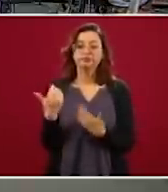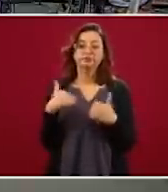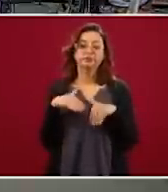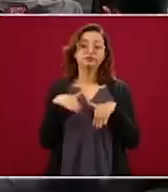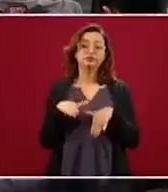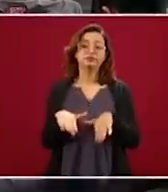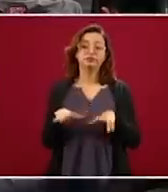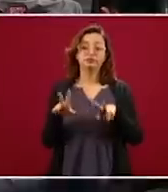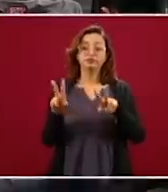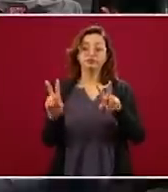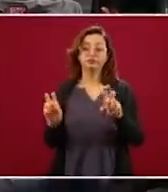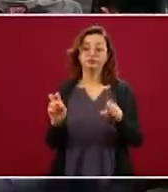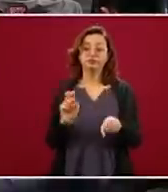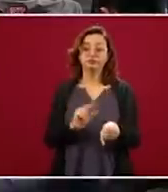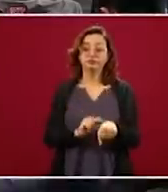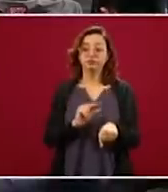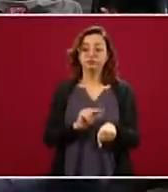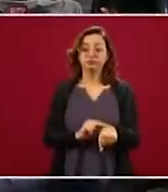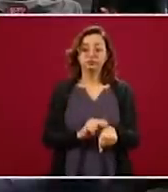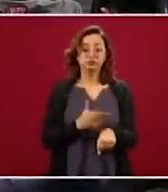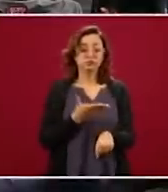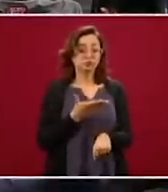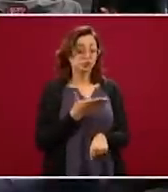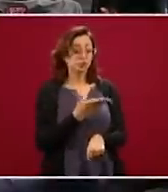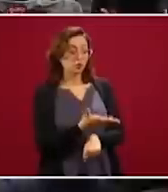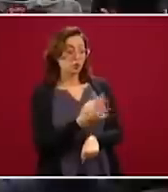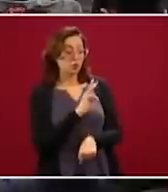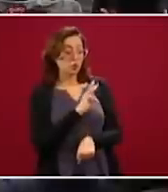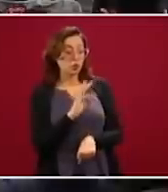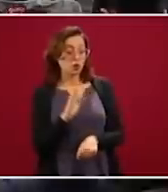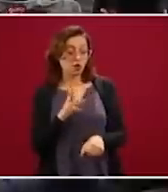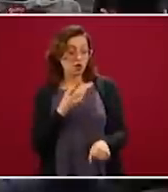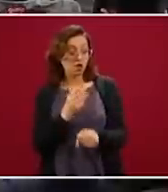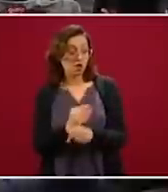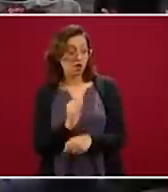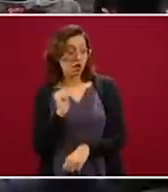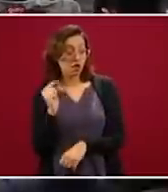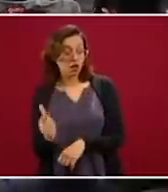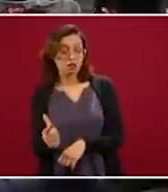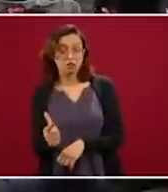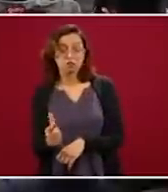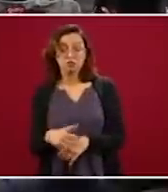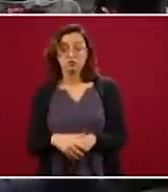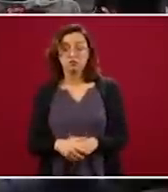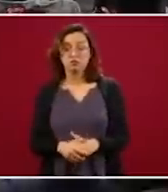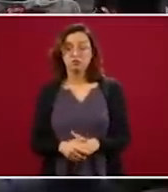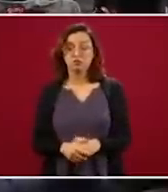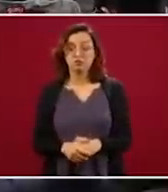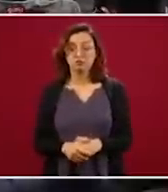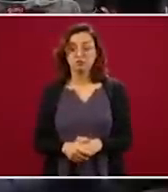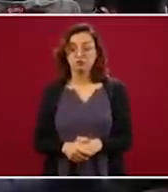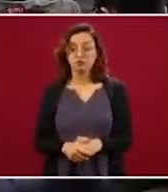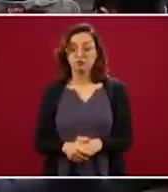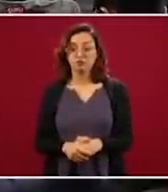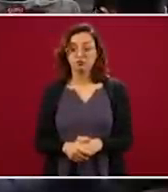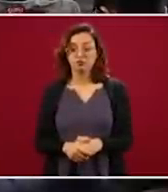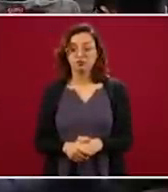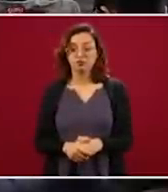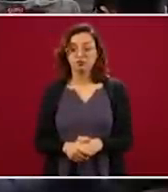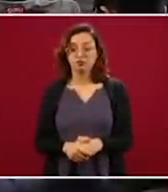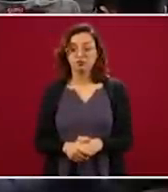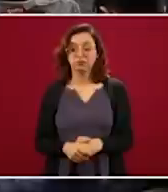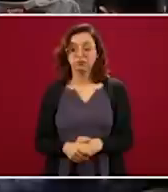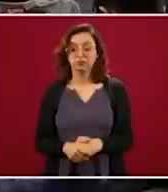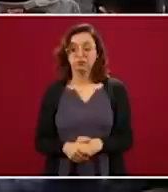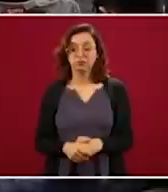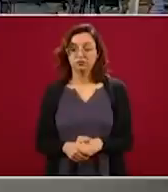pues no sé si ustedes puedan tener algo que exponer, ¿sí? Sí, en